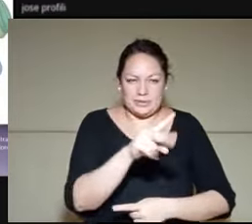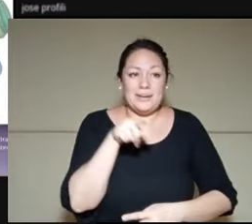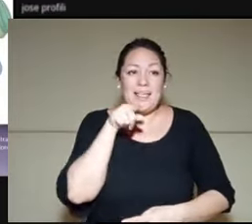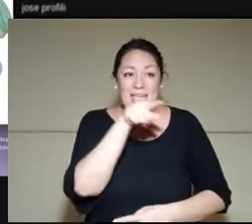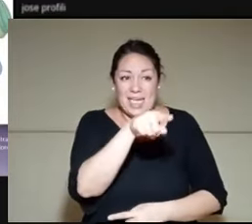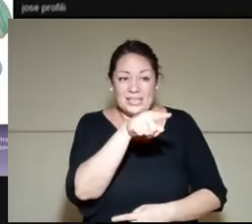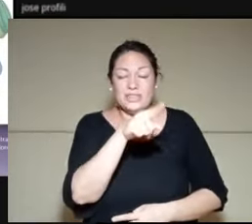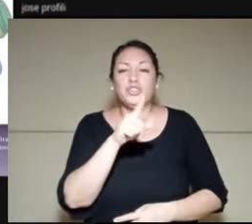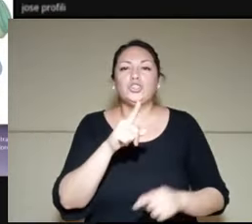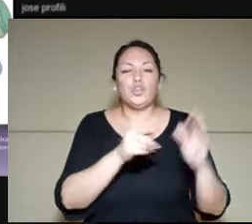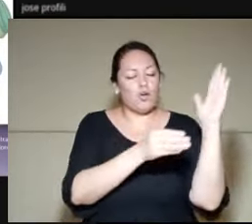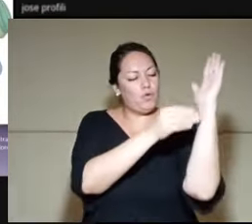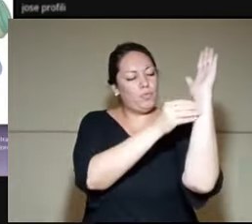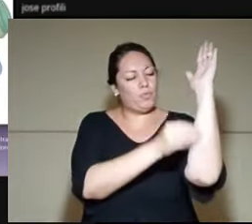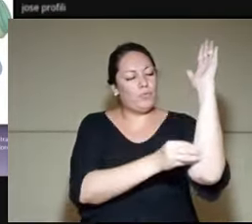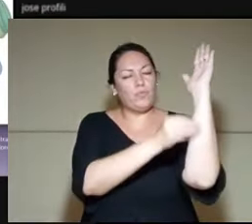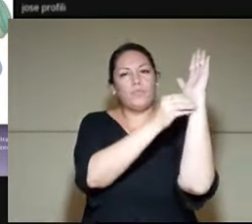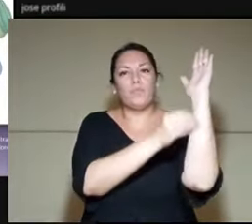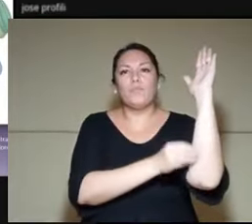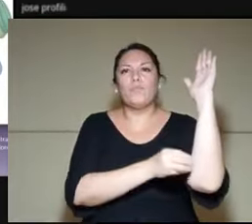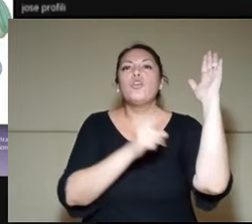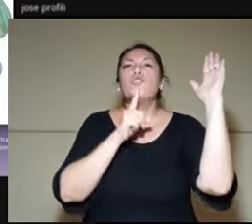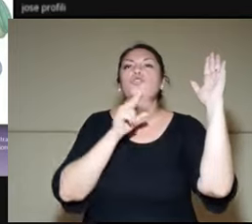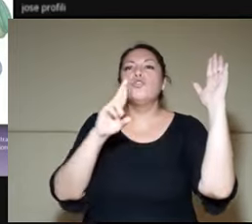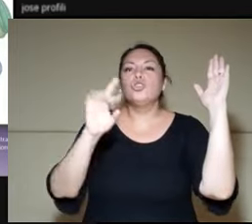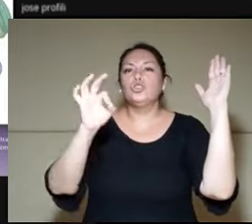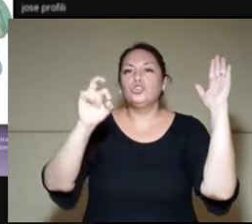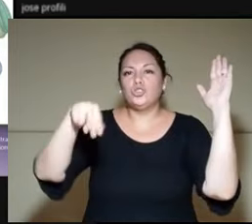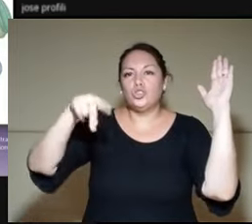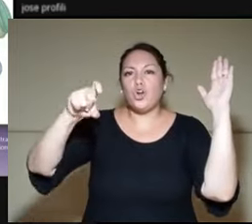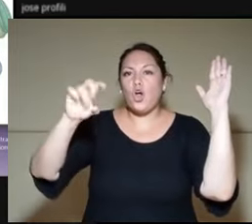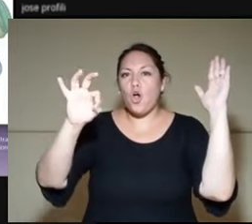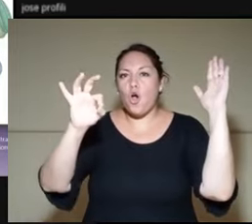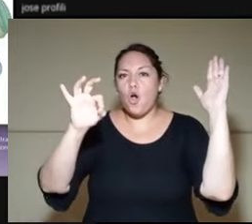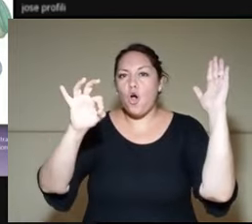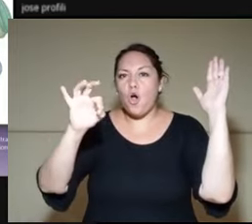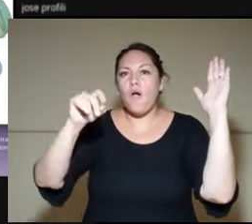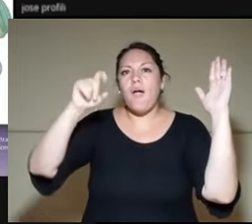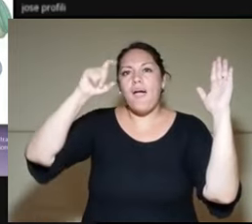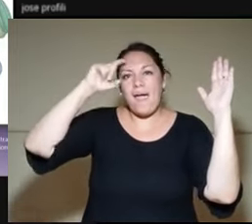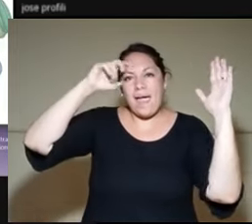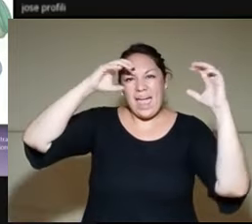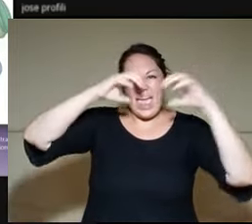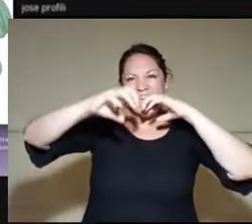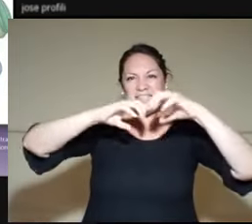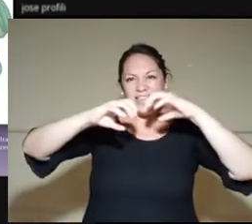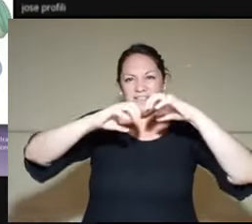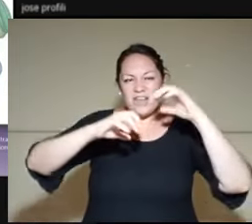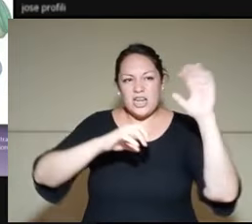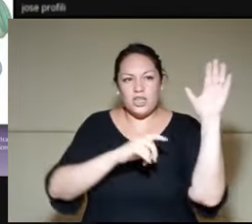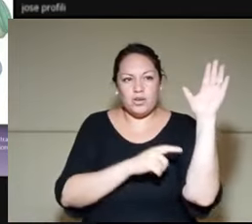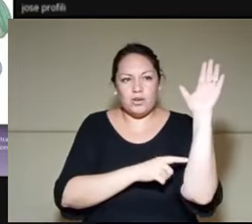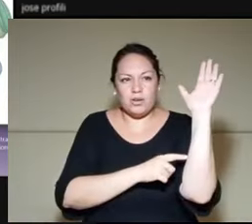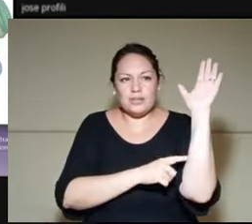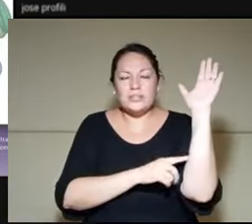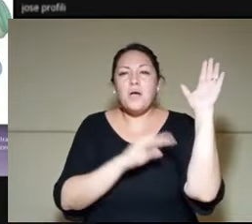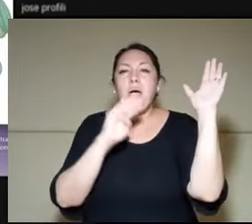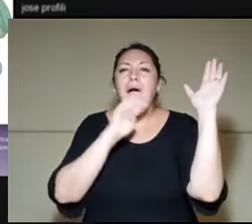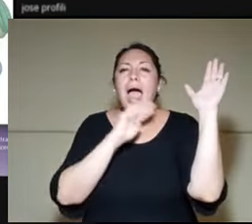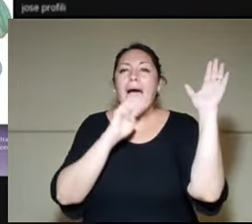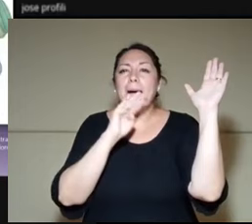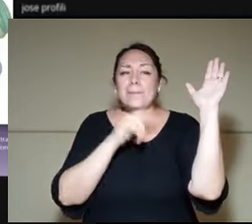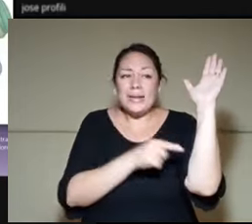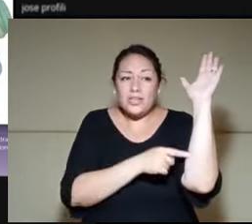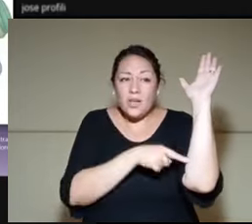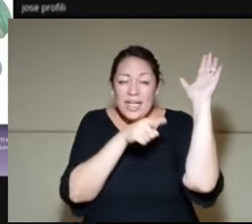ven acá es lo que se conoce como tronco encefálico. Tronco encefálico o tallo cerebral. Esto amarillo que